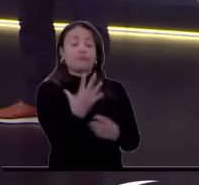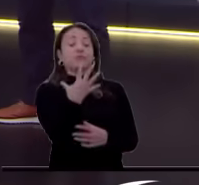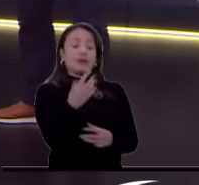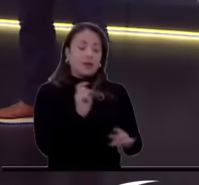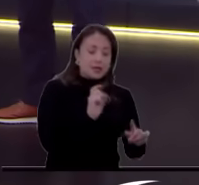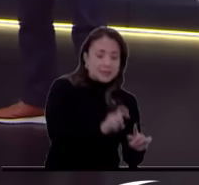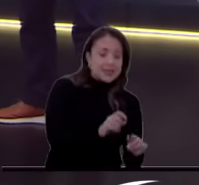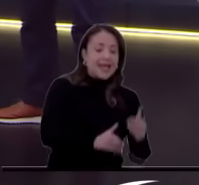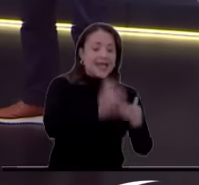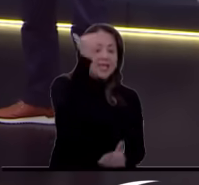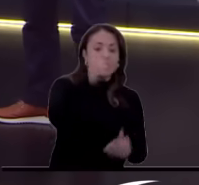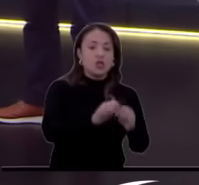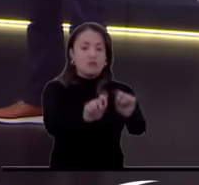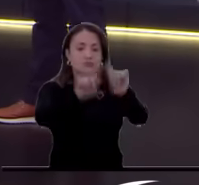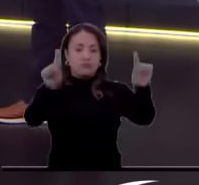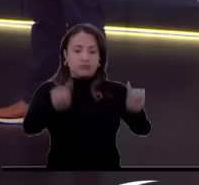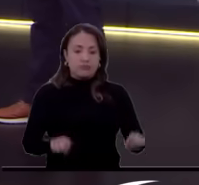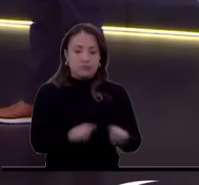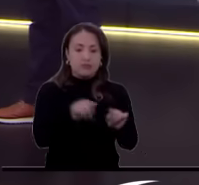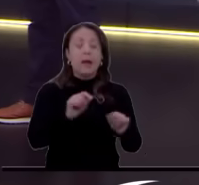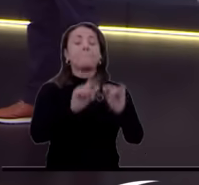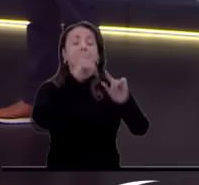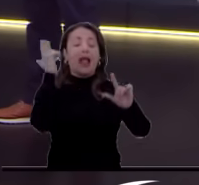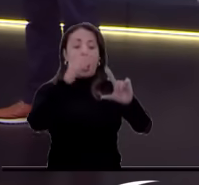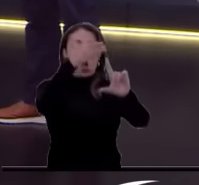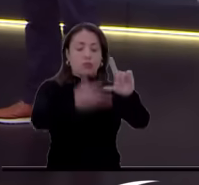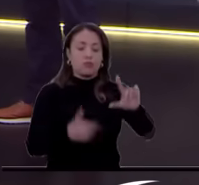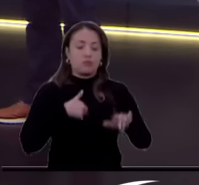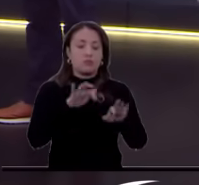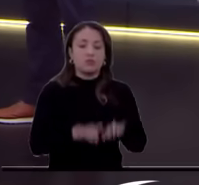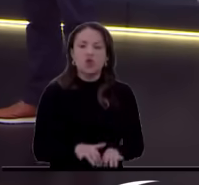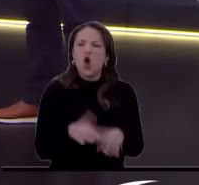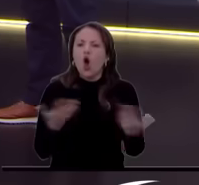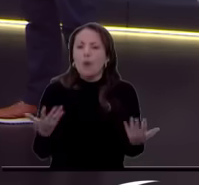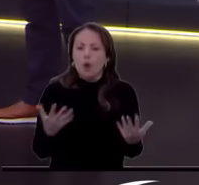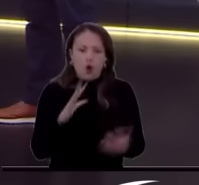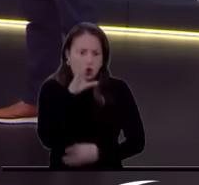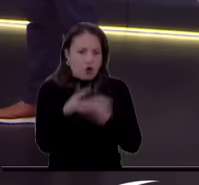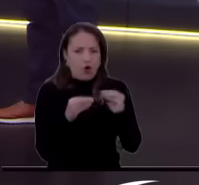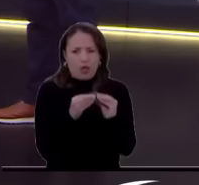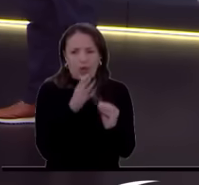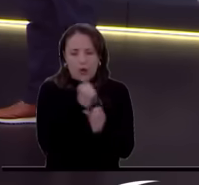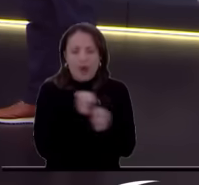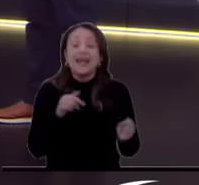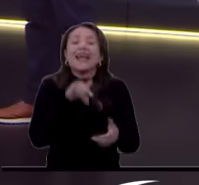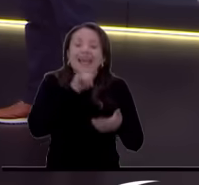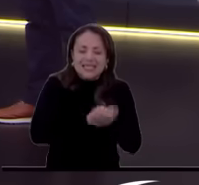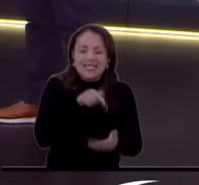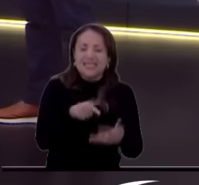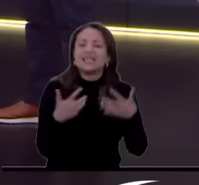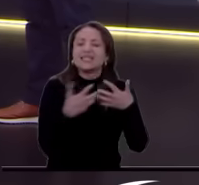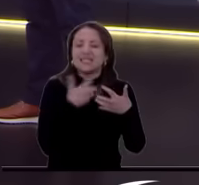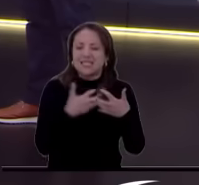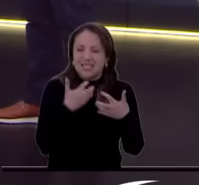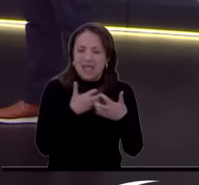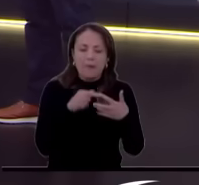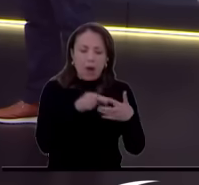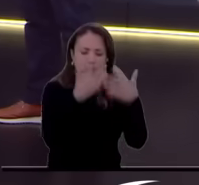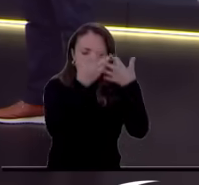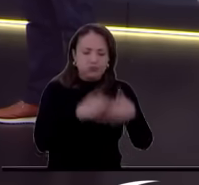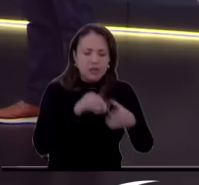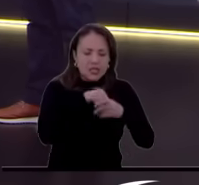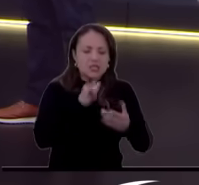abrir una página en blanco y escribir No se podría hacer con código sería una cosa muy complicada el sistema operativo es eso es lo que nos permite hablar con cualquier